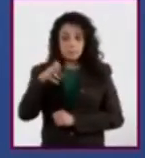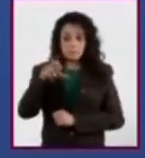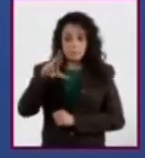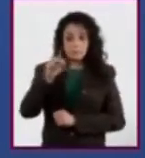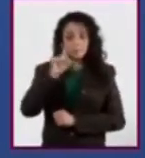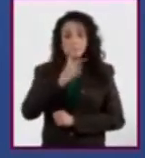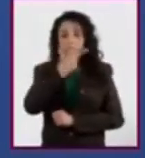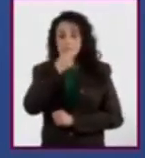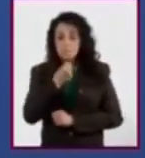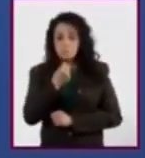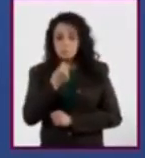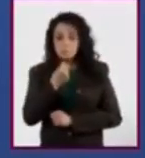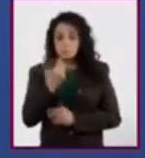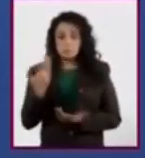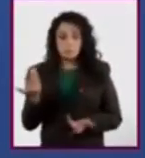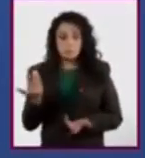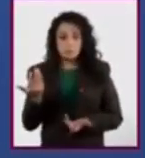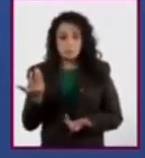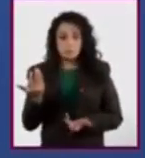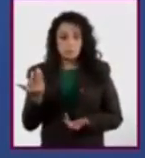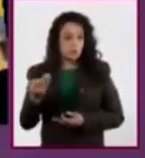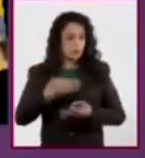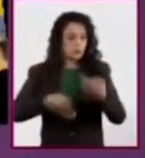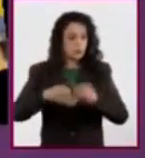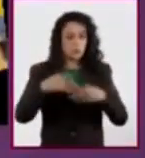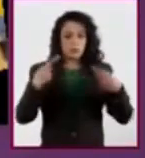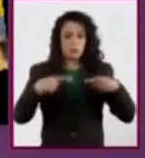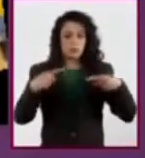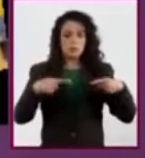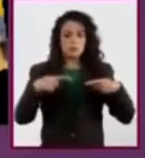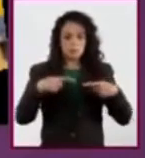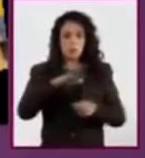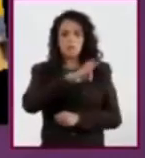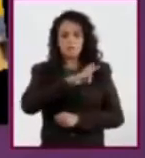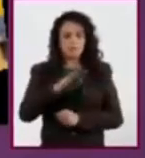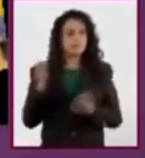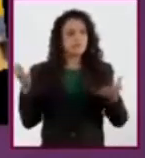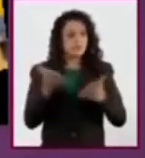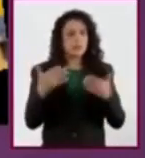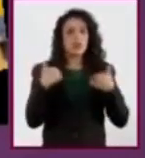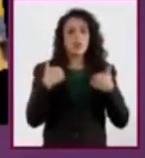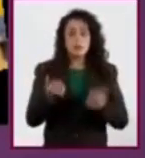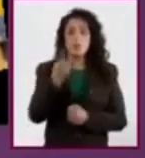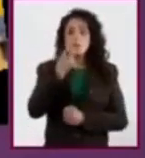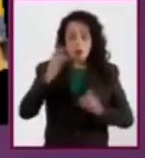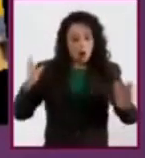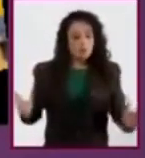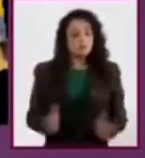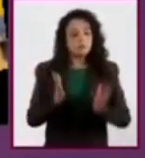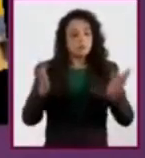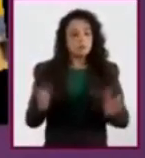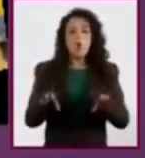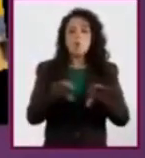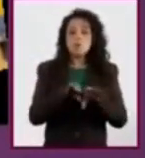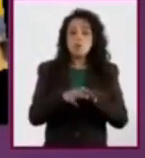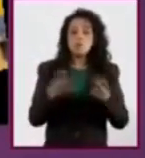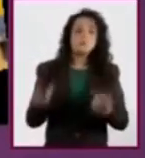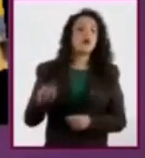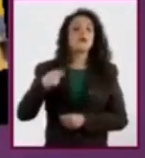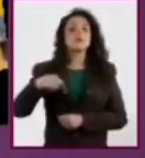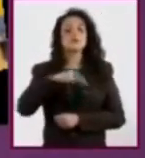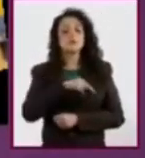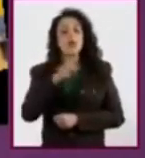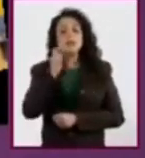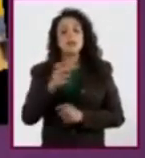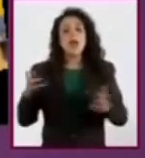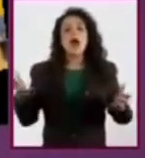ni para ustedes, ni para las demás personas. Por lo tanto, se puede promover mediante nuestras conductas,